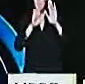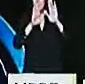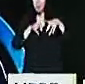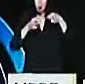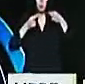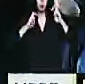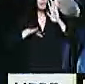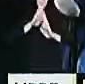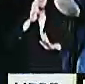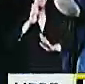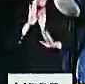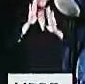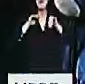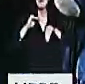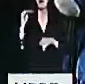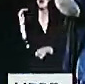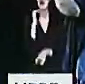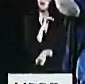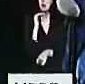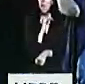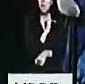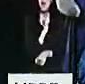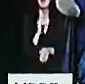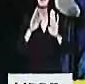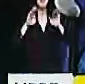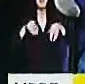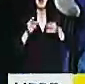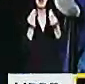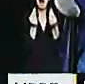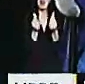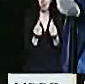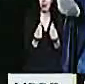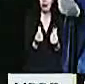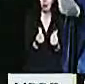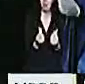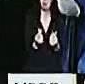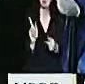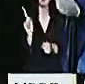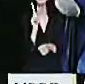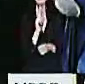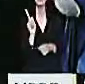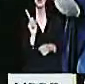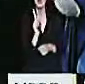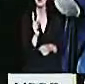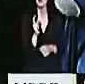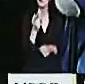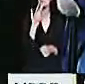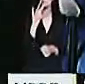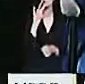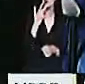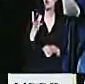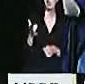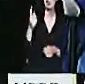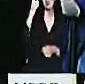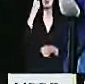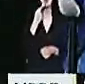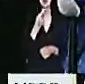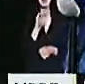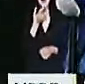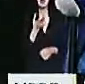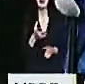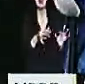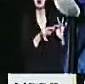condiciones, con la misma rapidez, con la misma calidad, con la misma velocidad, hacernos cargo de los problemas sin entrar en los por qué. ¿Y cuál